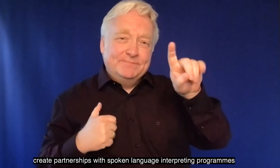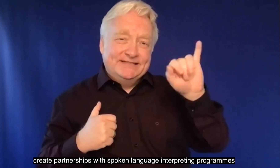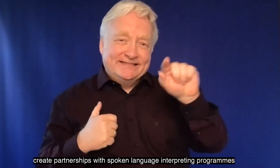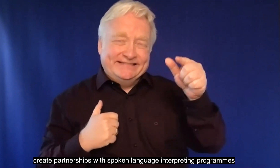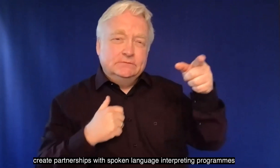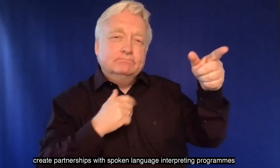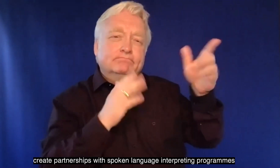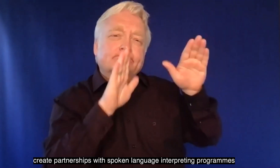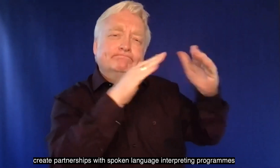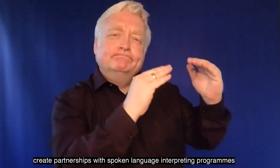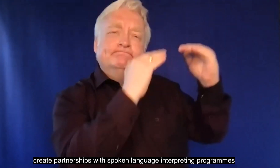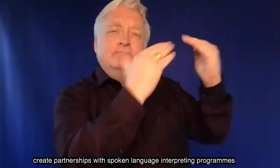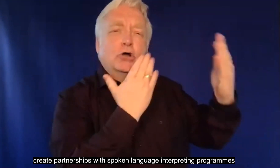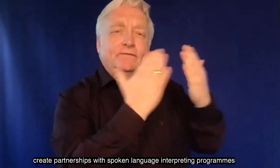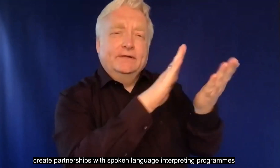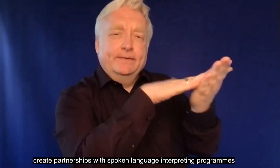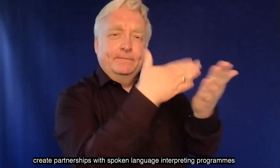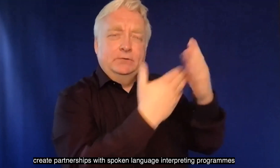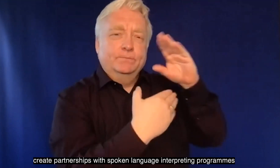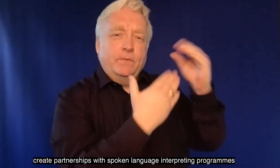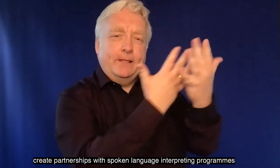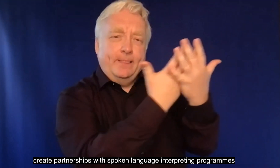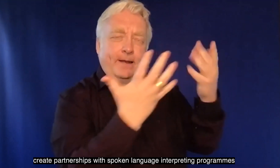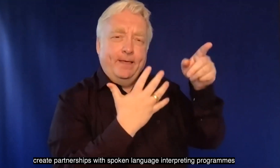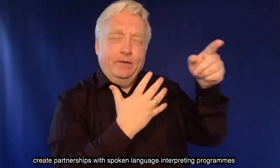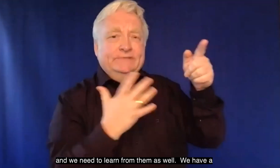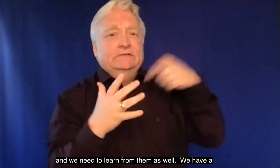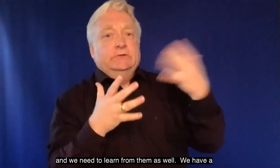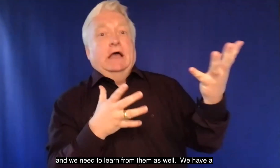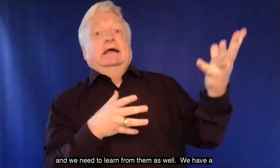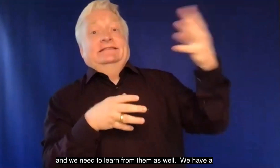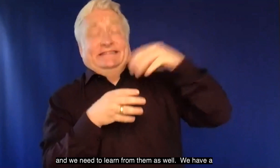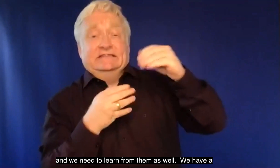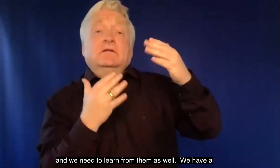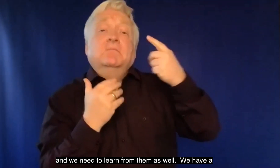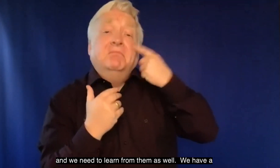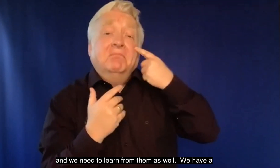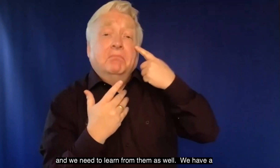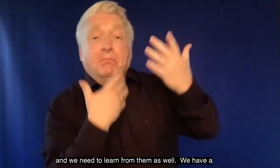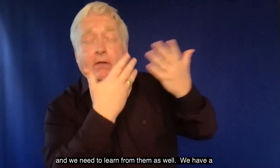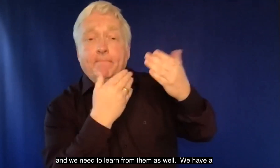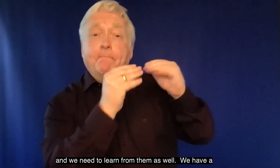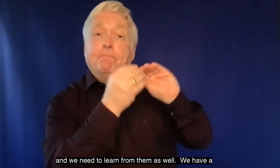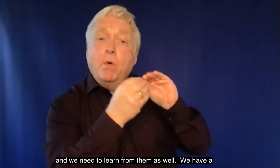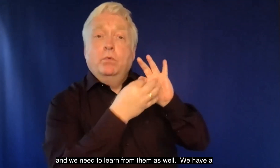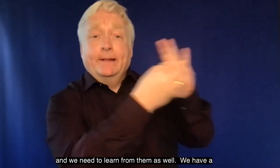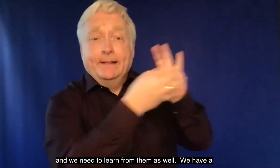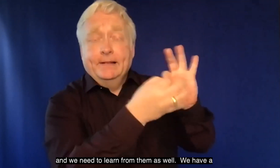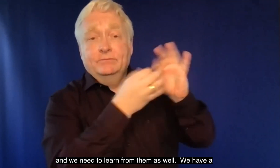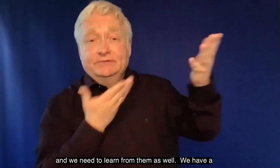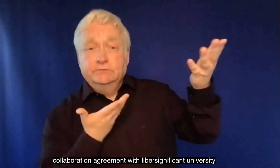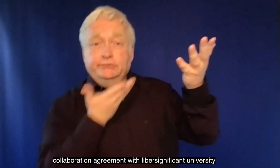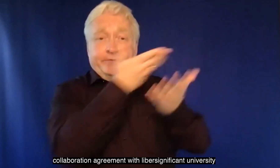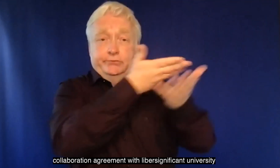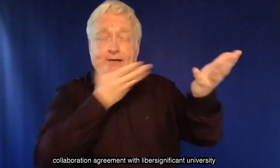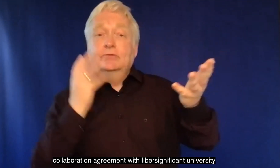trayectoria que tienen. En nuestro caso, por ejemplo, tenemos un convenio de colaboración con la Universidad de Leipzig y es muy interesante también ver un